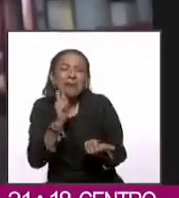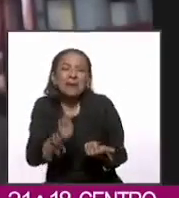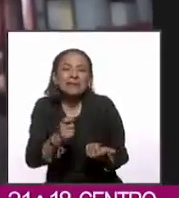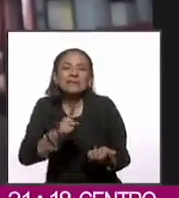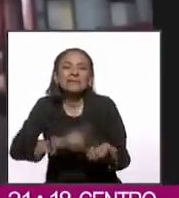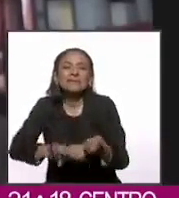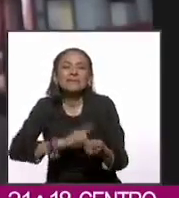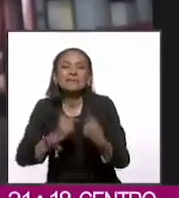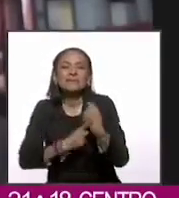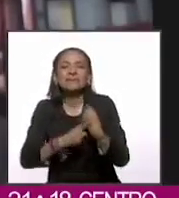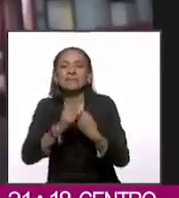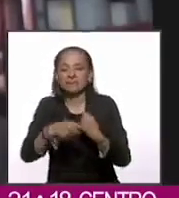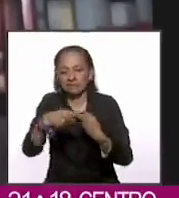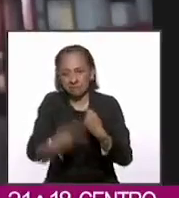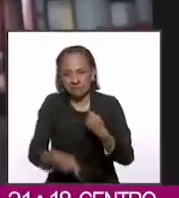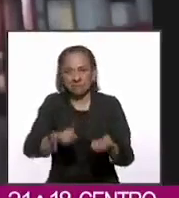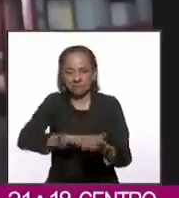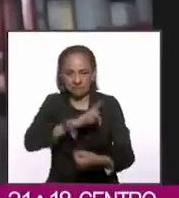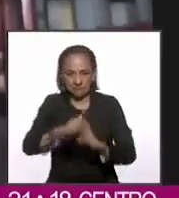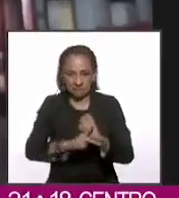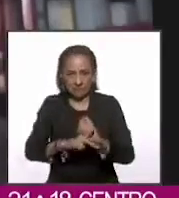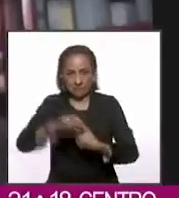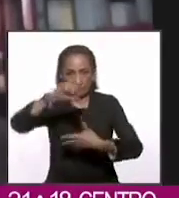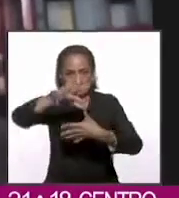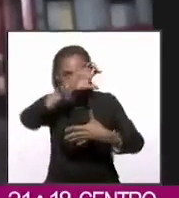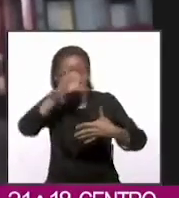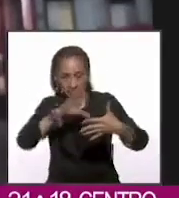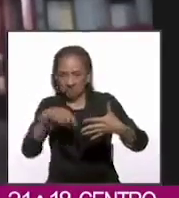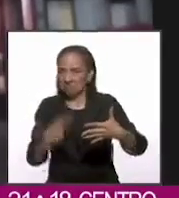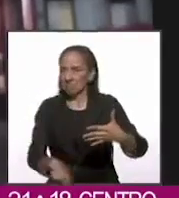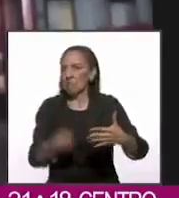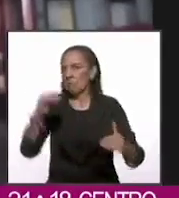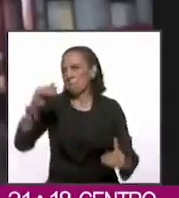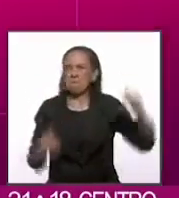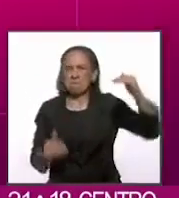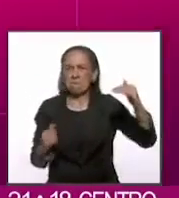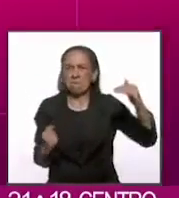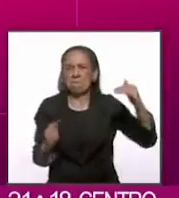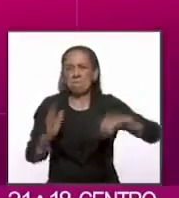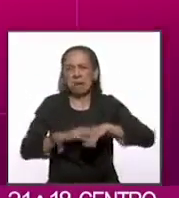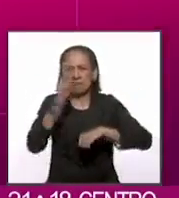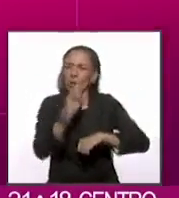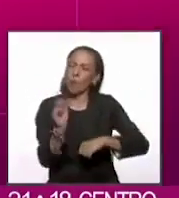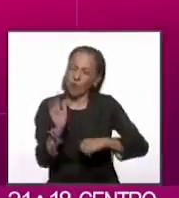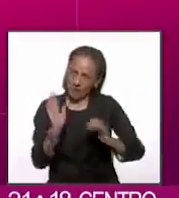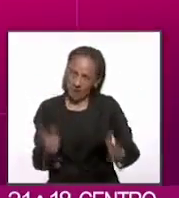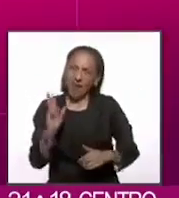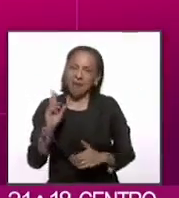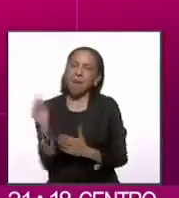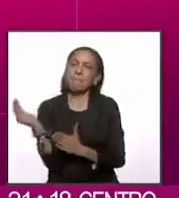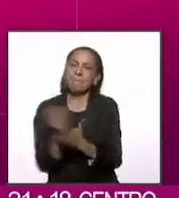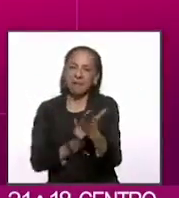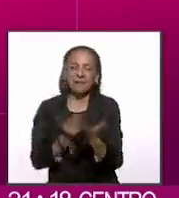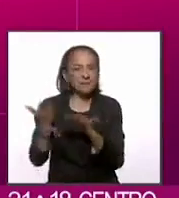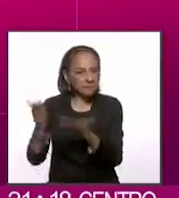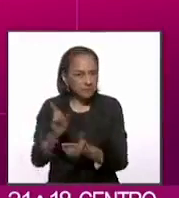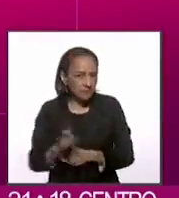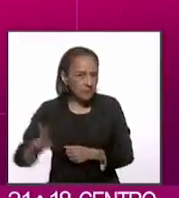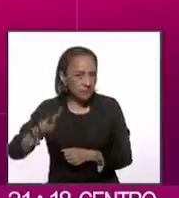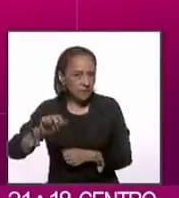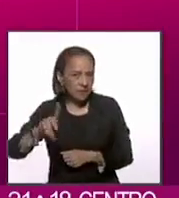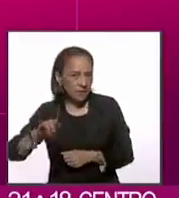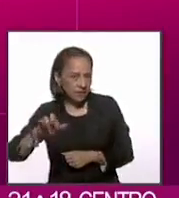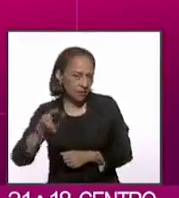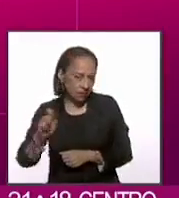ya dentro de los países menos desiguales de América Latina. Muy bien, pues le agradecemos muchísimo, doctor Víctor Aramburu, doctor